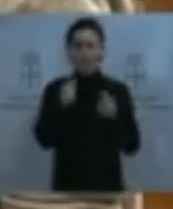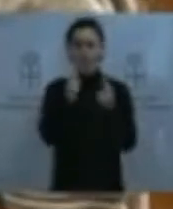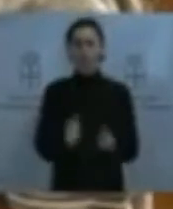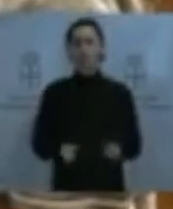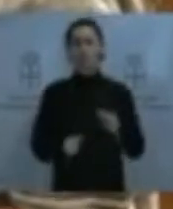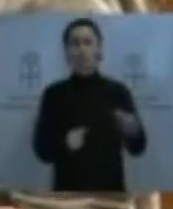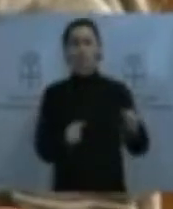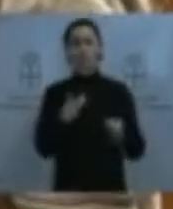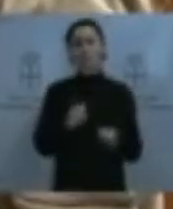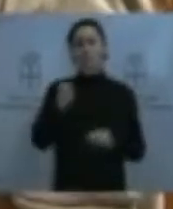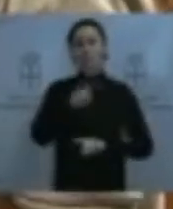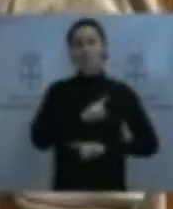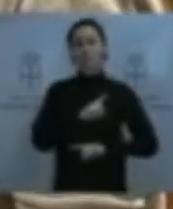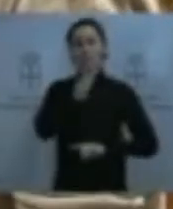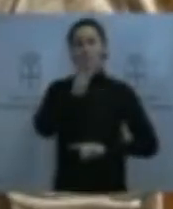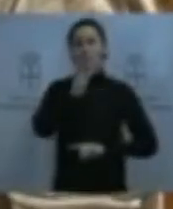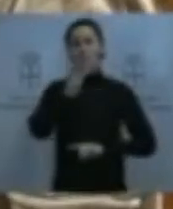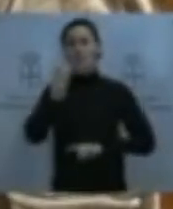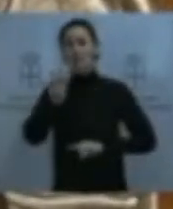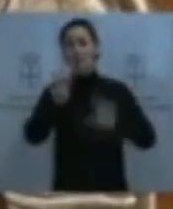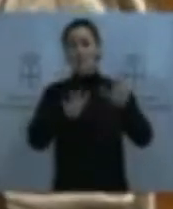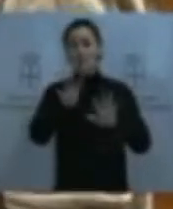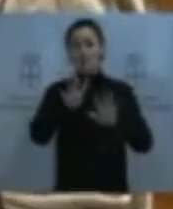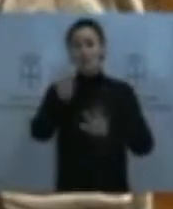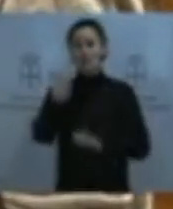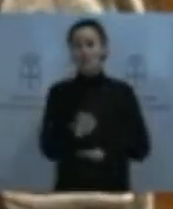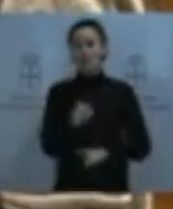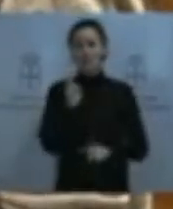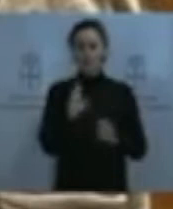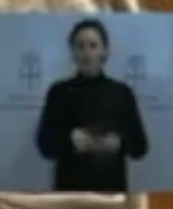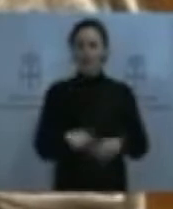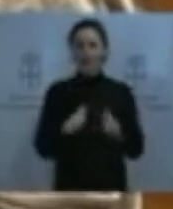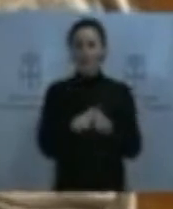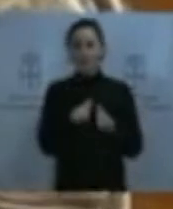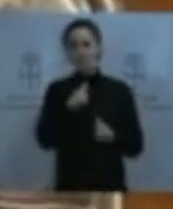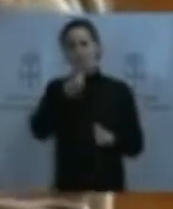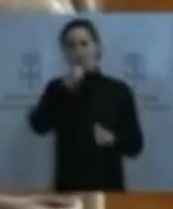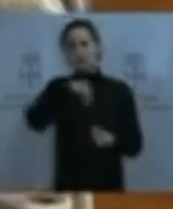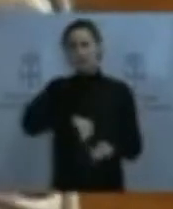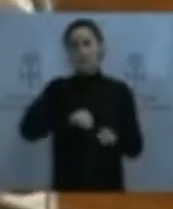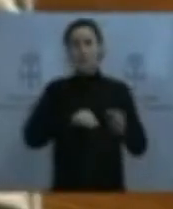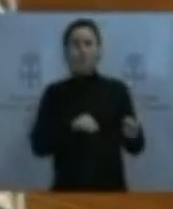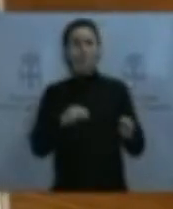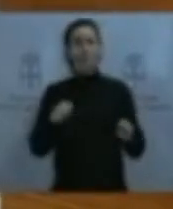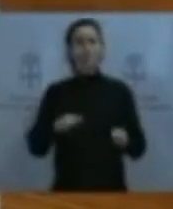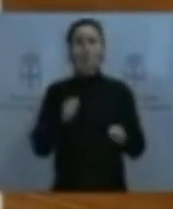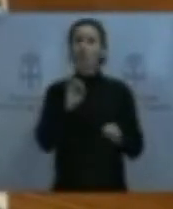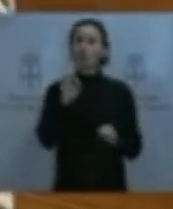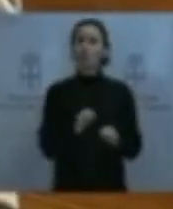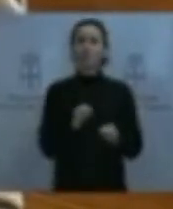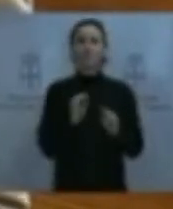que es de un 39% en total. Y ello a pesar de que las cifras de desempleo no han dejado de aumentar en lo que va de